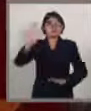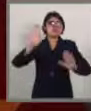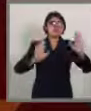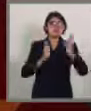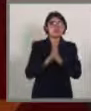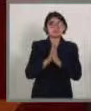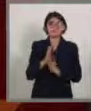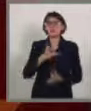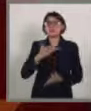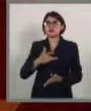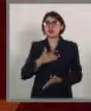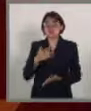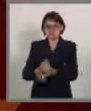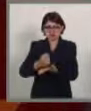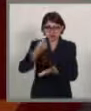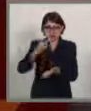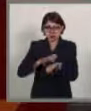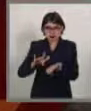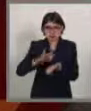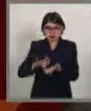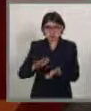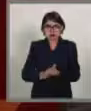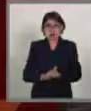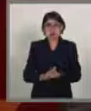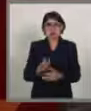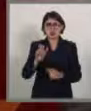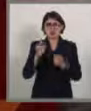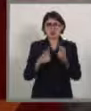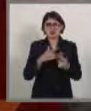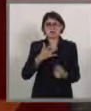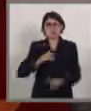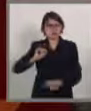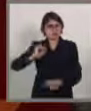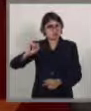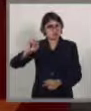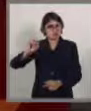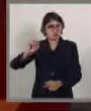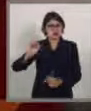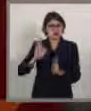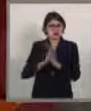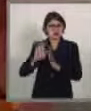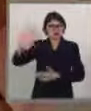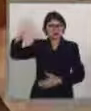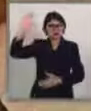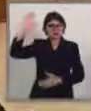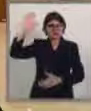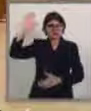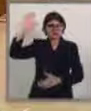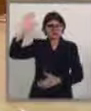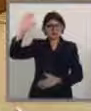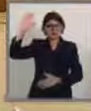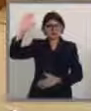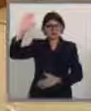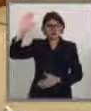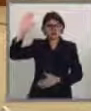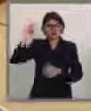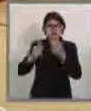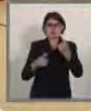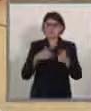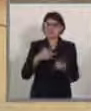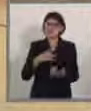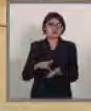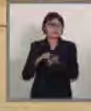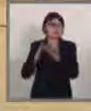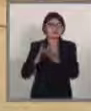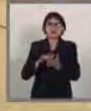si es de aprobarse la propuesta presentada quienes estén por que se apruebe favor de levantar la mano quienes estén porque no